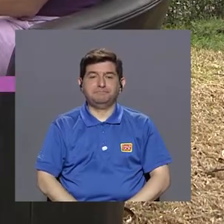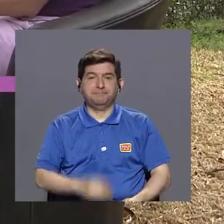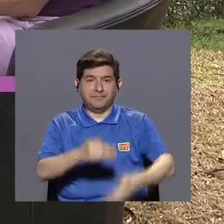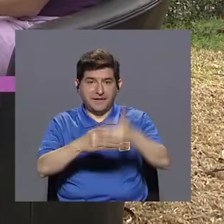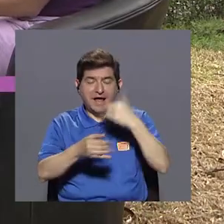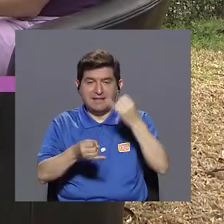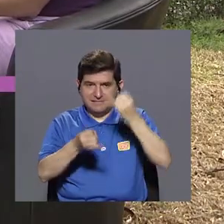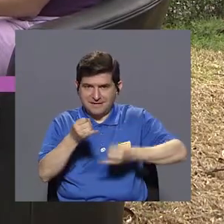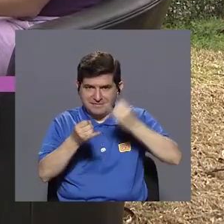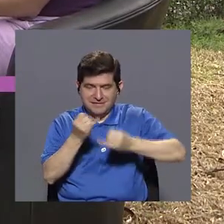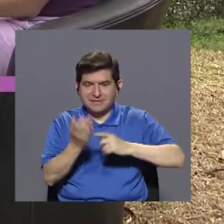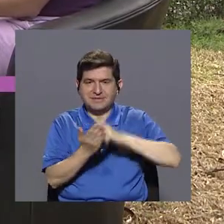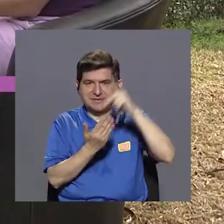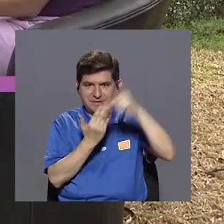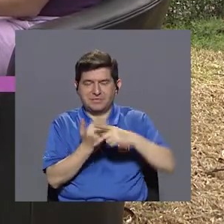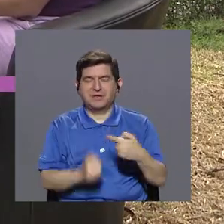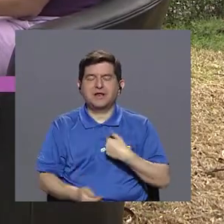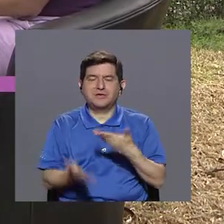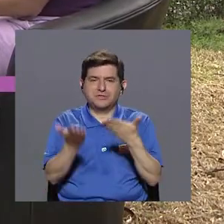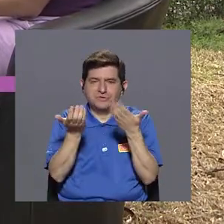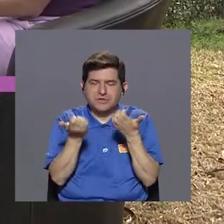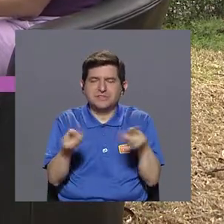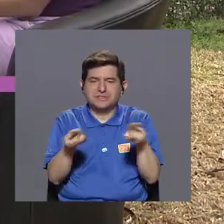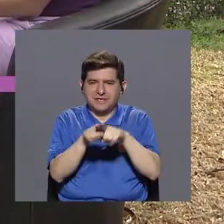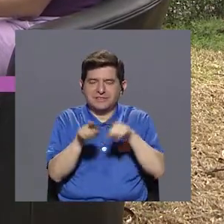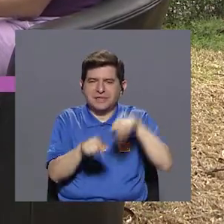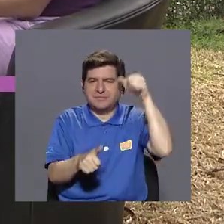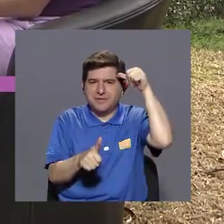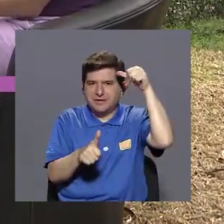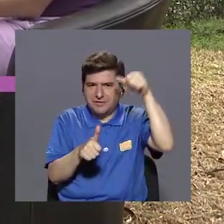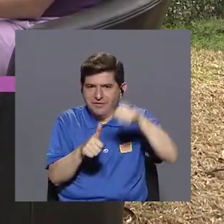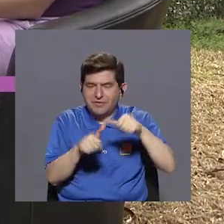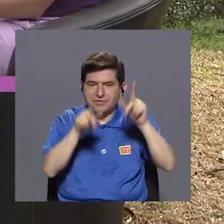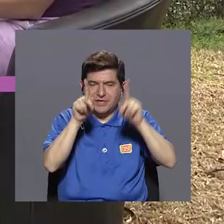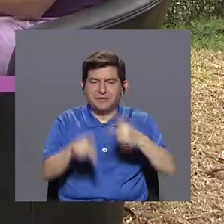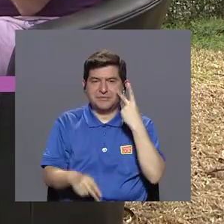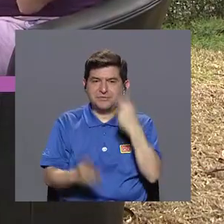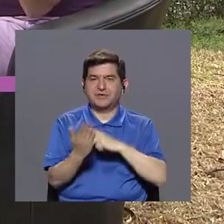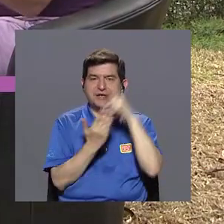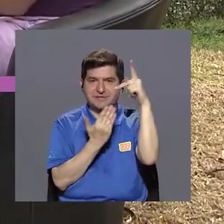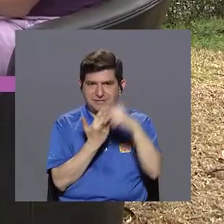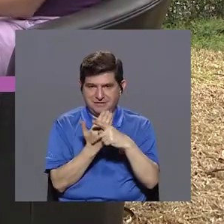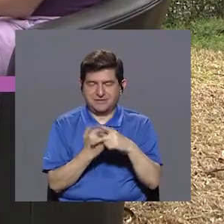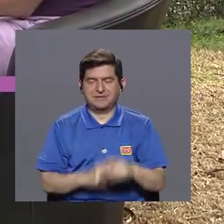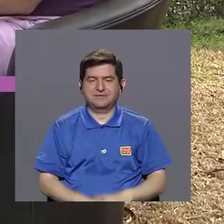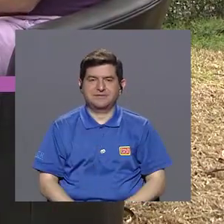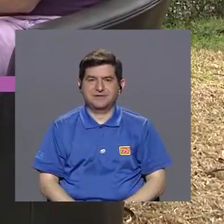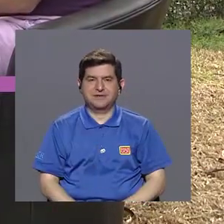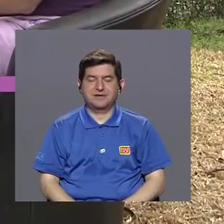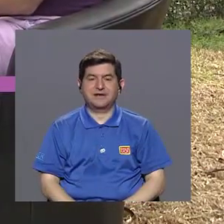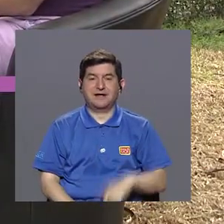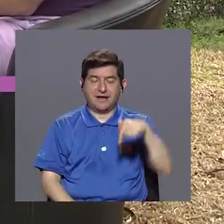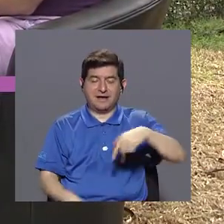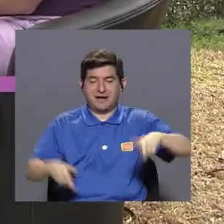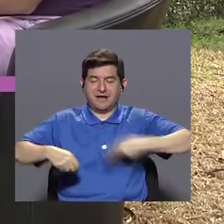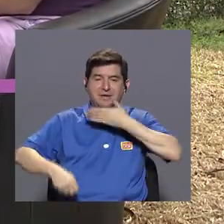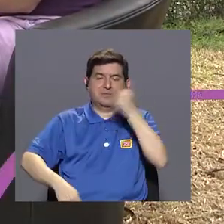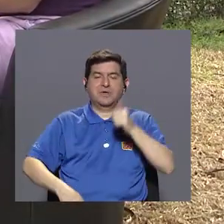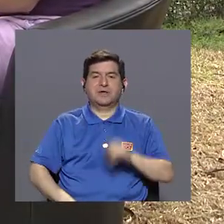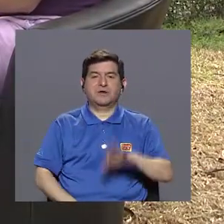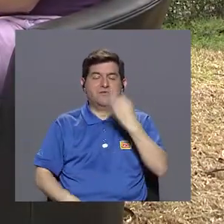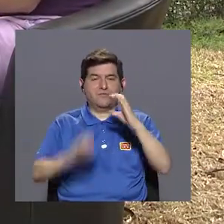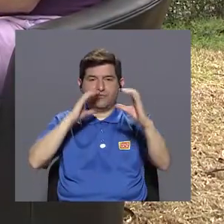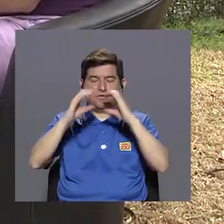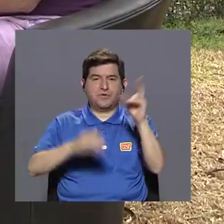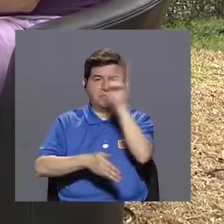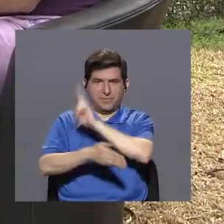Sí, antes de ya finalmente terminar, ¿verdad? No quería dejar de lado, recordarle a las personas que nos ven y que nos escuchan en Vivir Mejor, que los